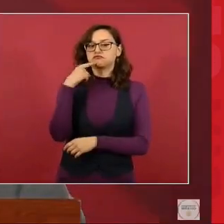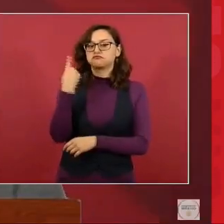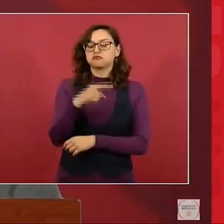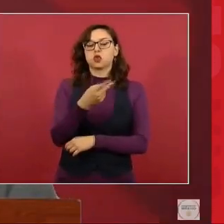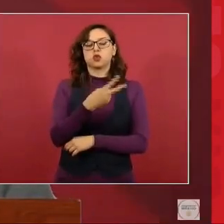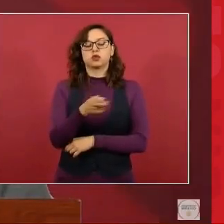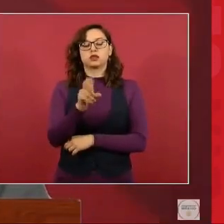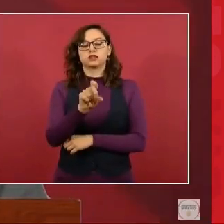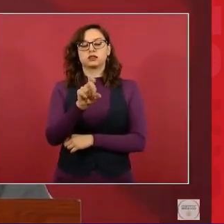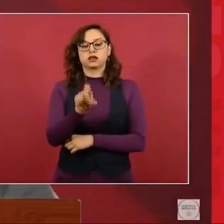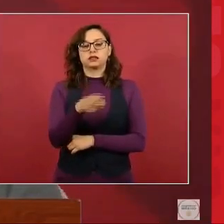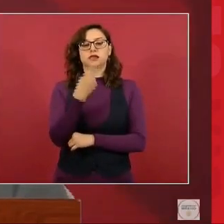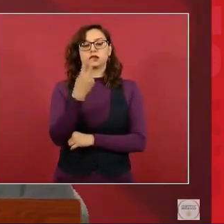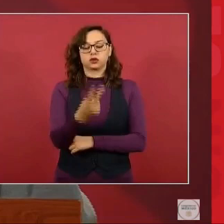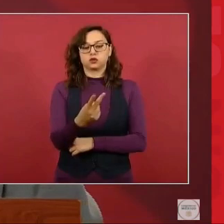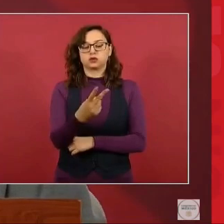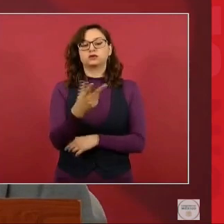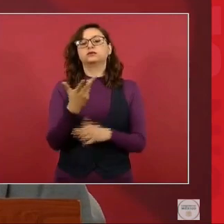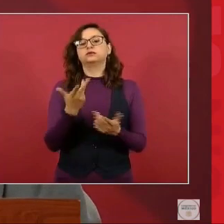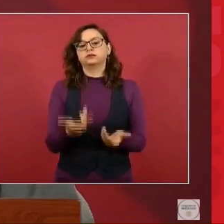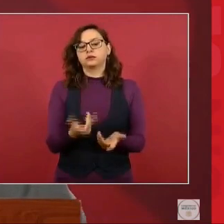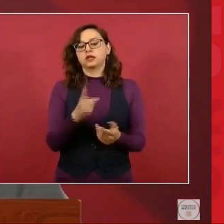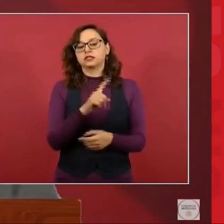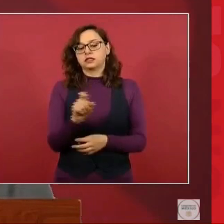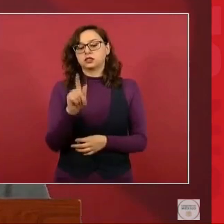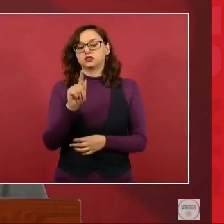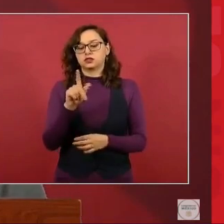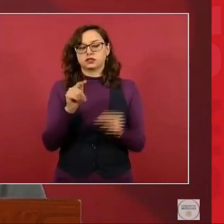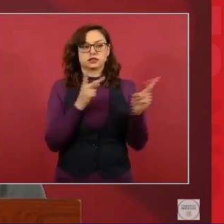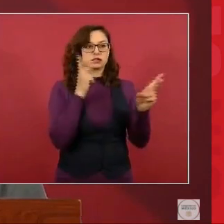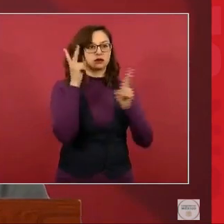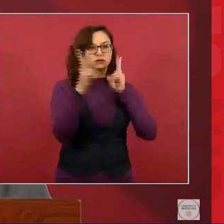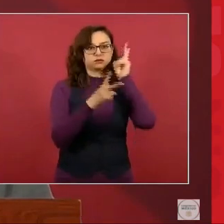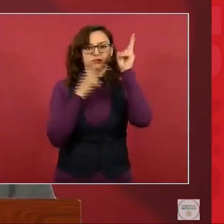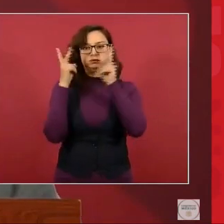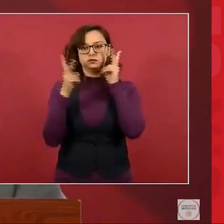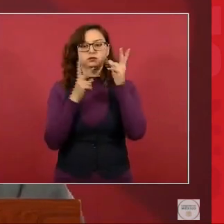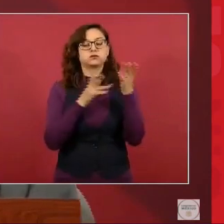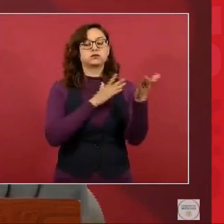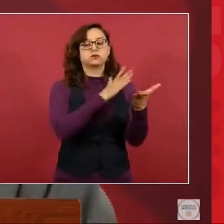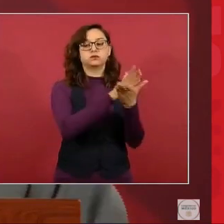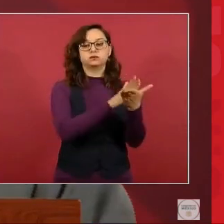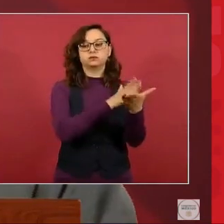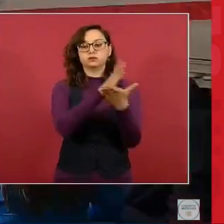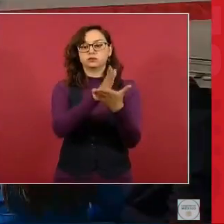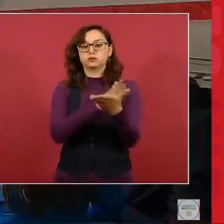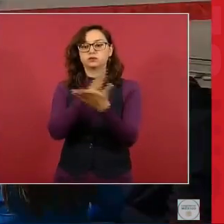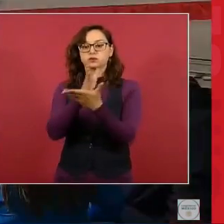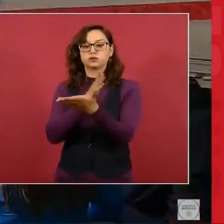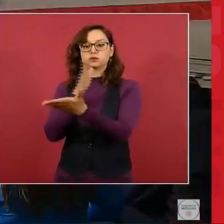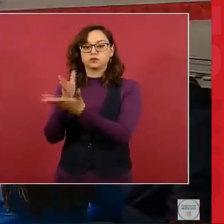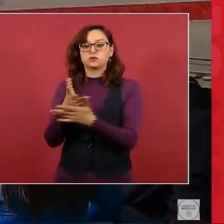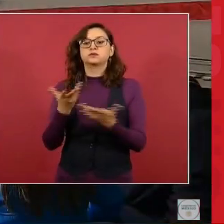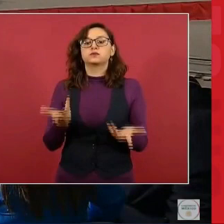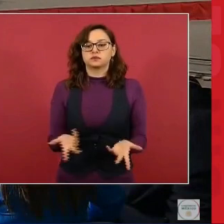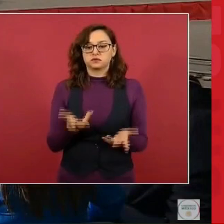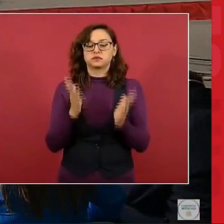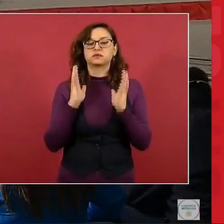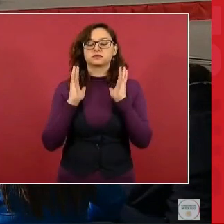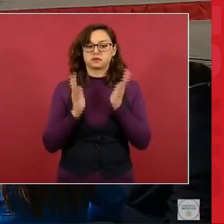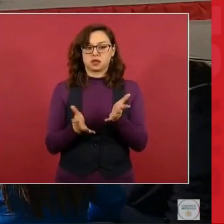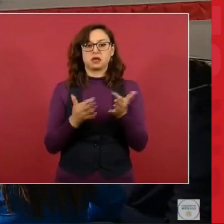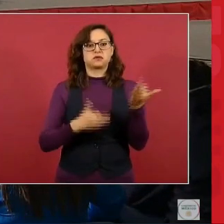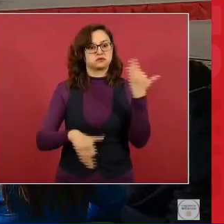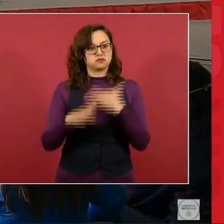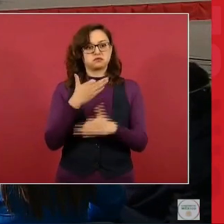232 denuncias o quejas a través de 170 visitas o verificaciones. Ahora todos se dejaron verificar en esta